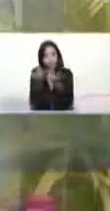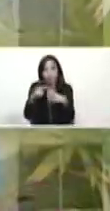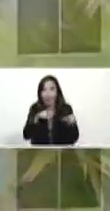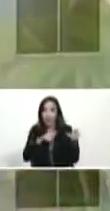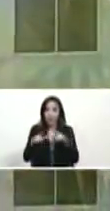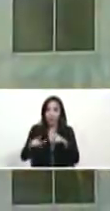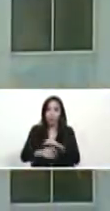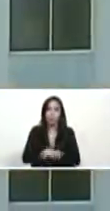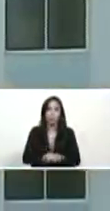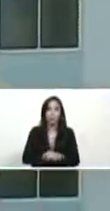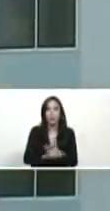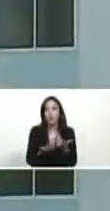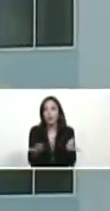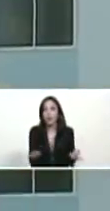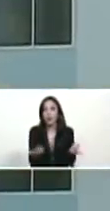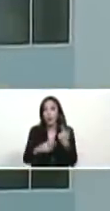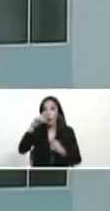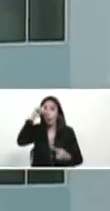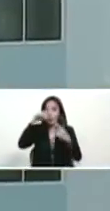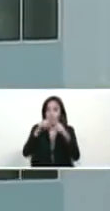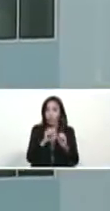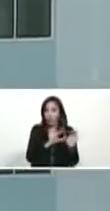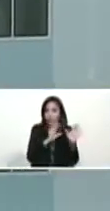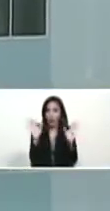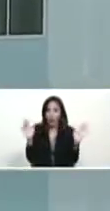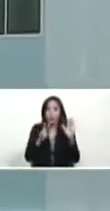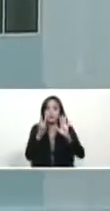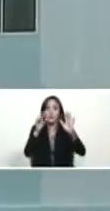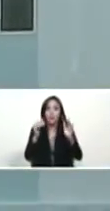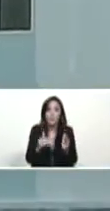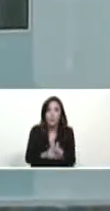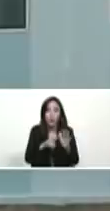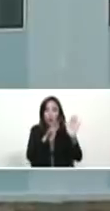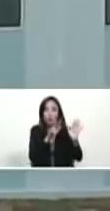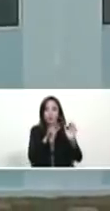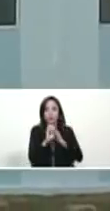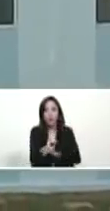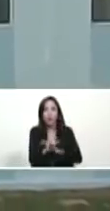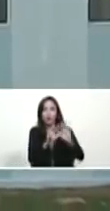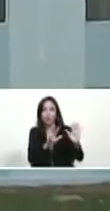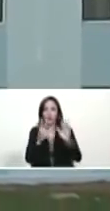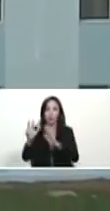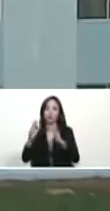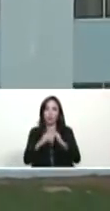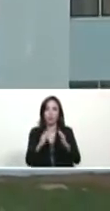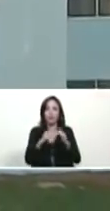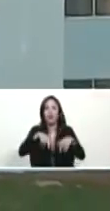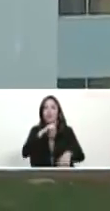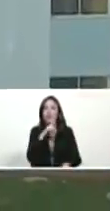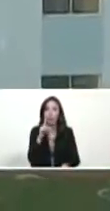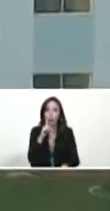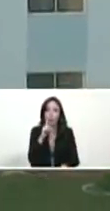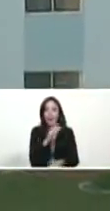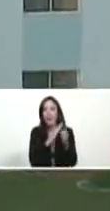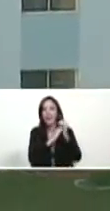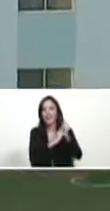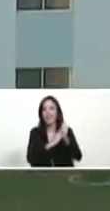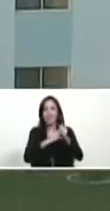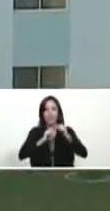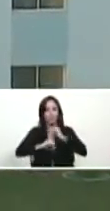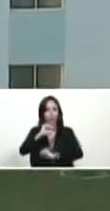Vamos a cumplir la meta de 7.088 viviendas en este complejo que lleva el nombre de un líder,